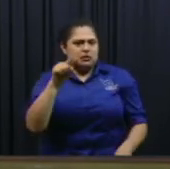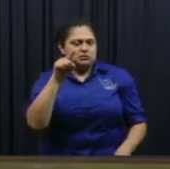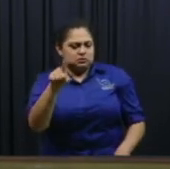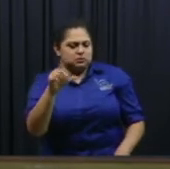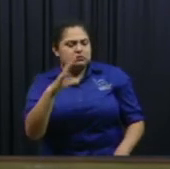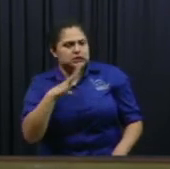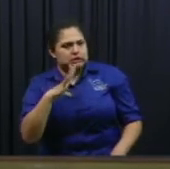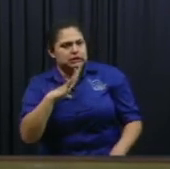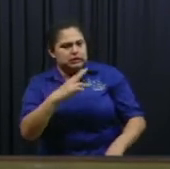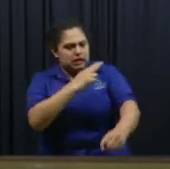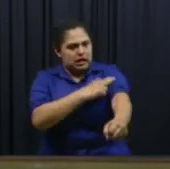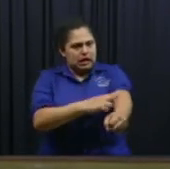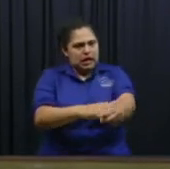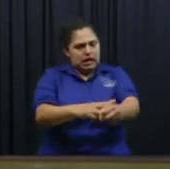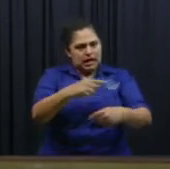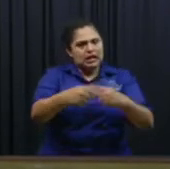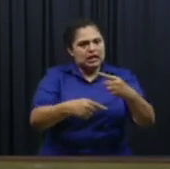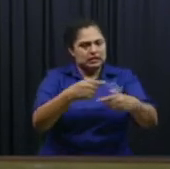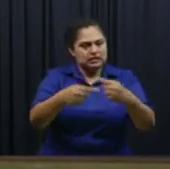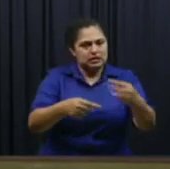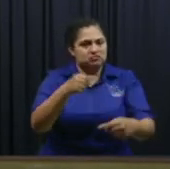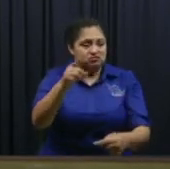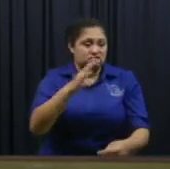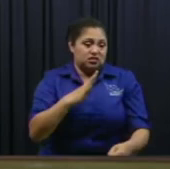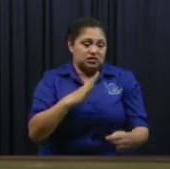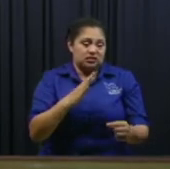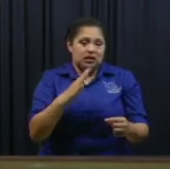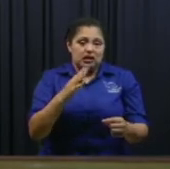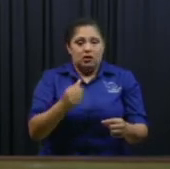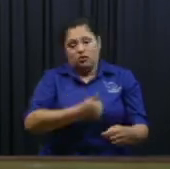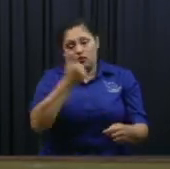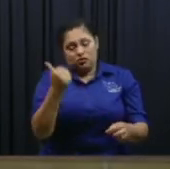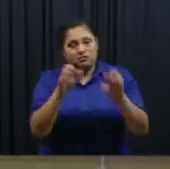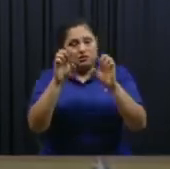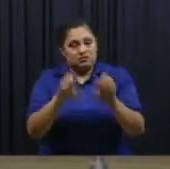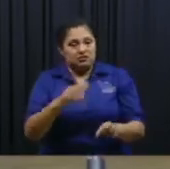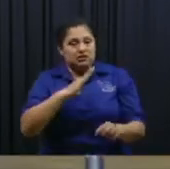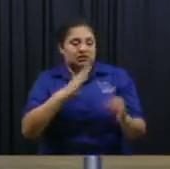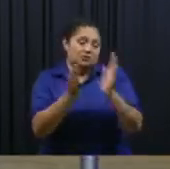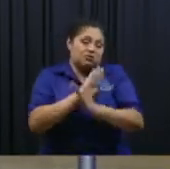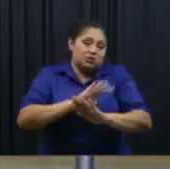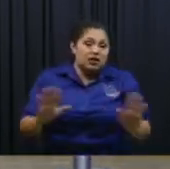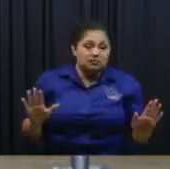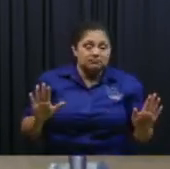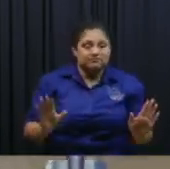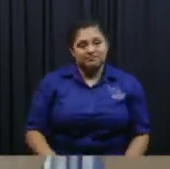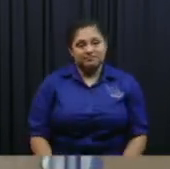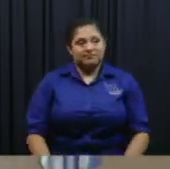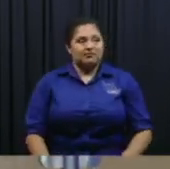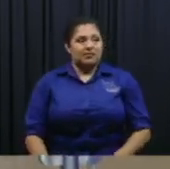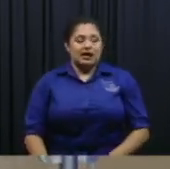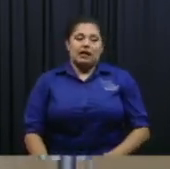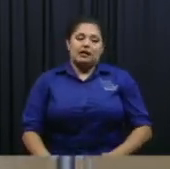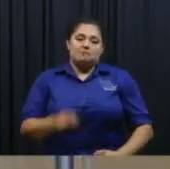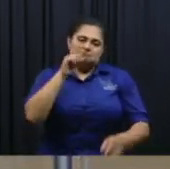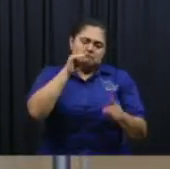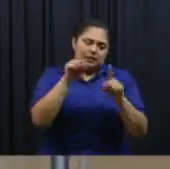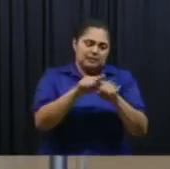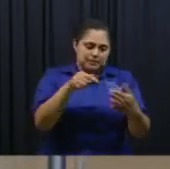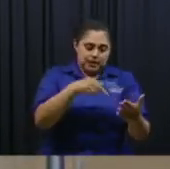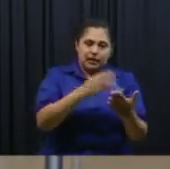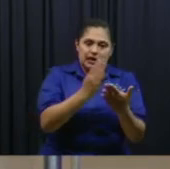el muere sin embargo también hay hay herencias que vemos en la Biblia que se dan